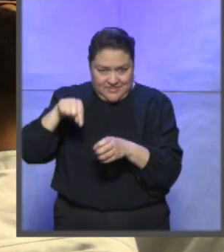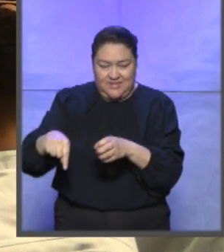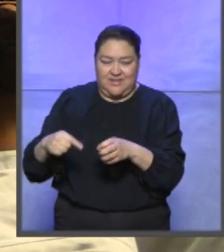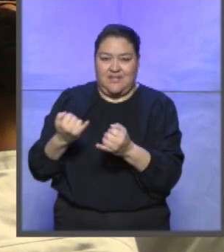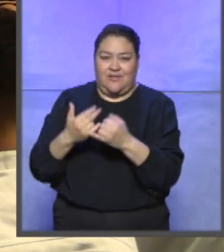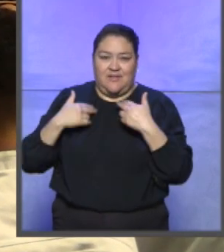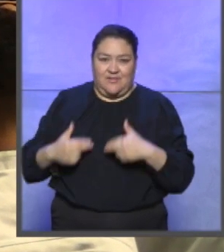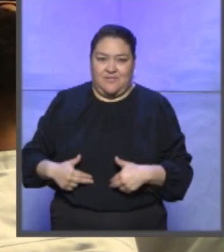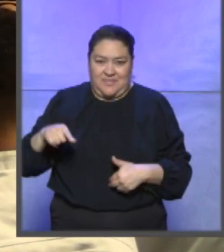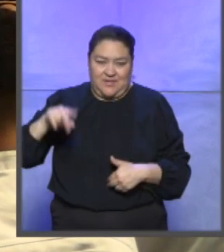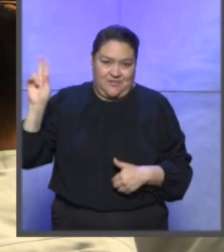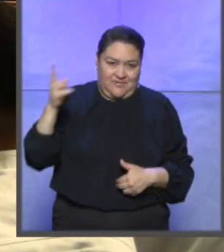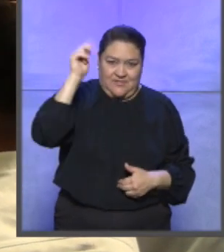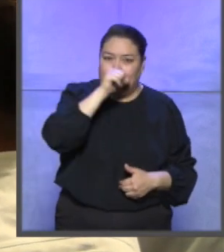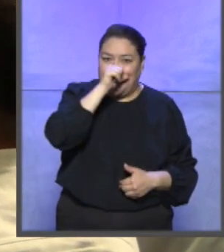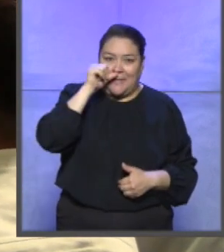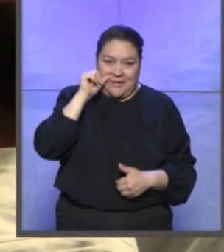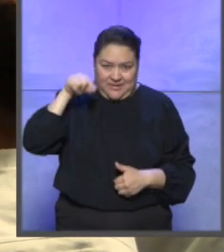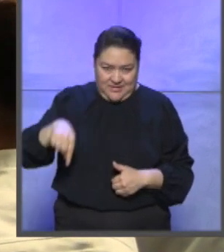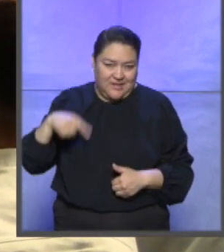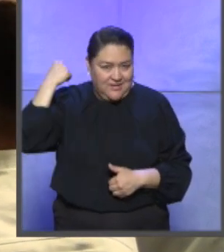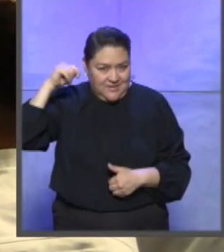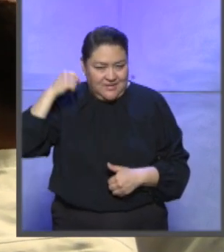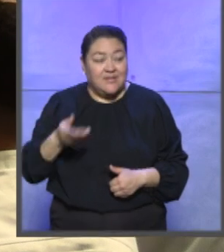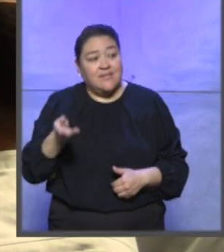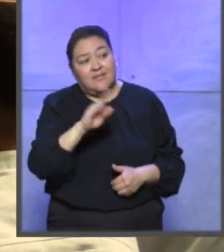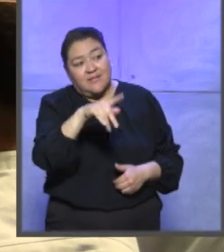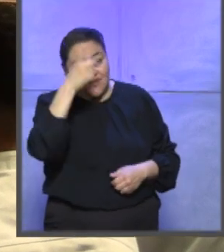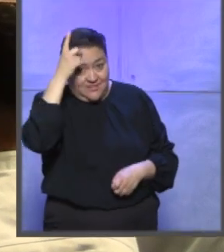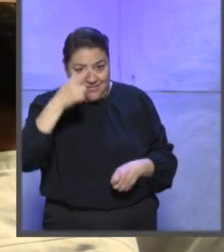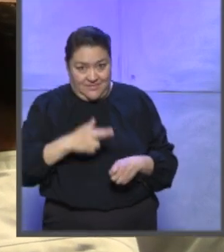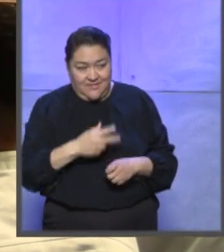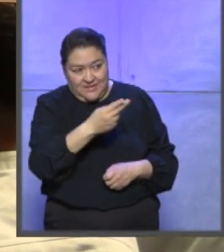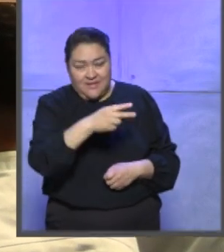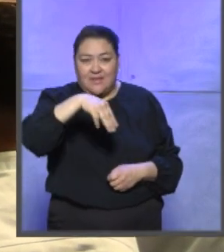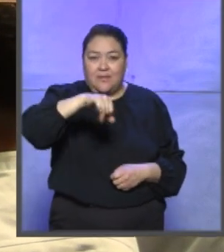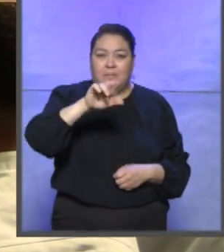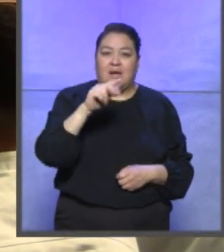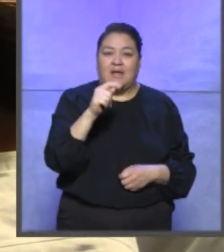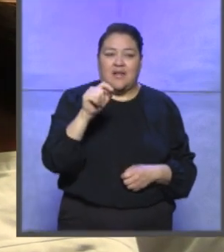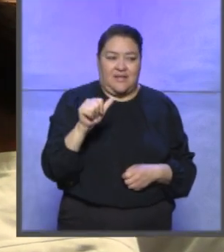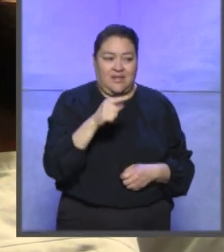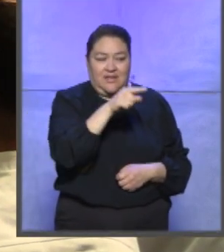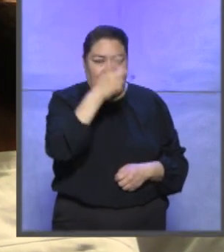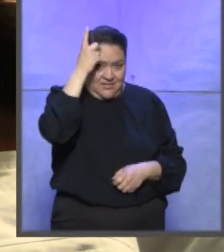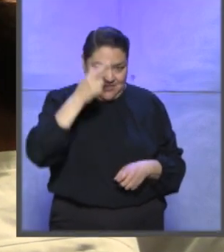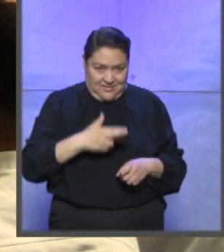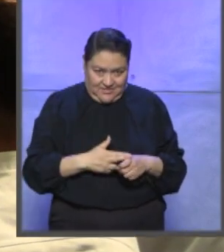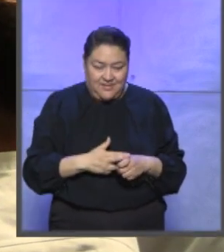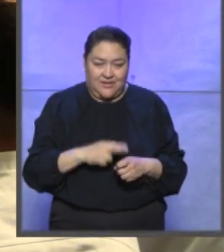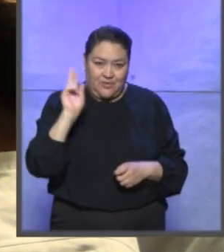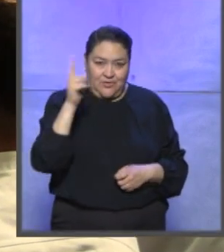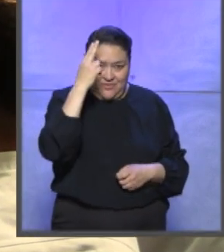Ciencias Sociales y Humanidades de la Universidad Juárez Autónoma de Tabasco, así como la doctora Margarita del Carmen Rodríguez Gallardo,